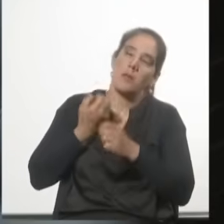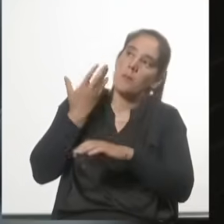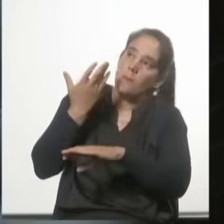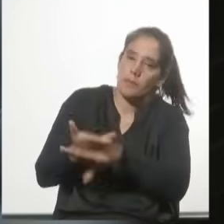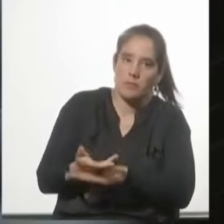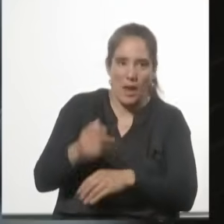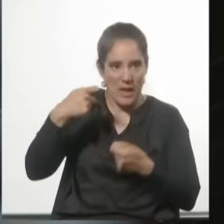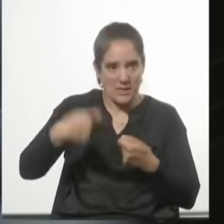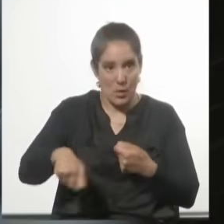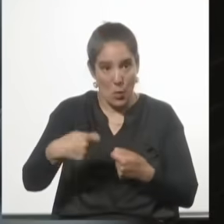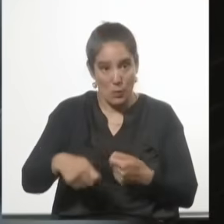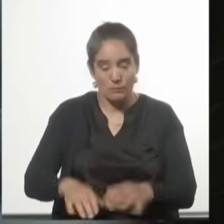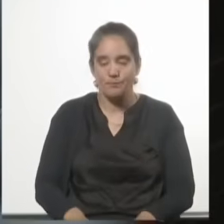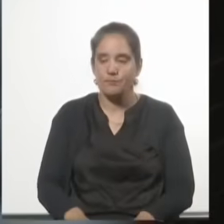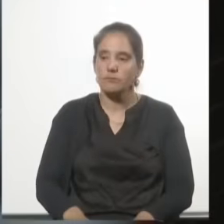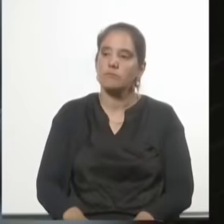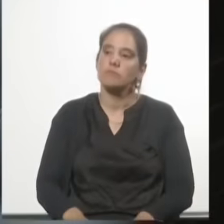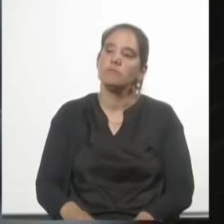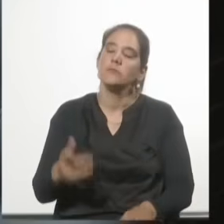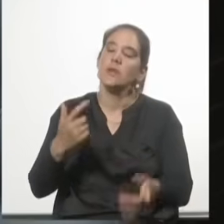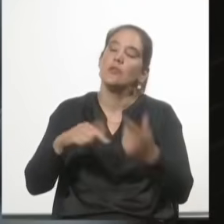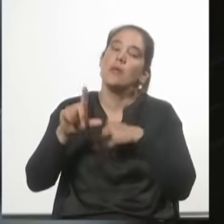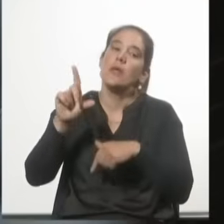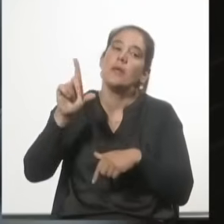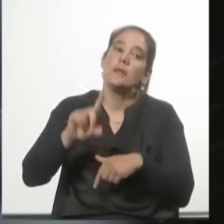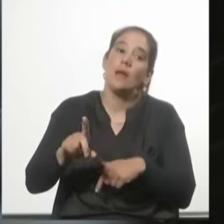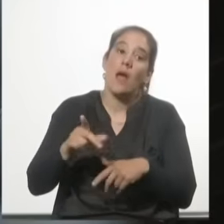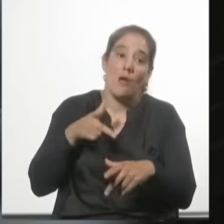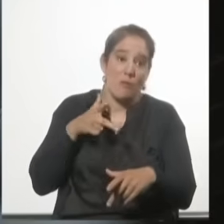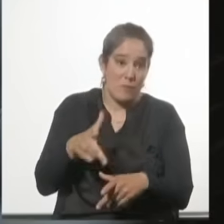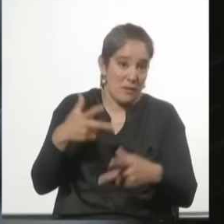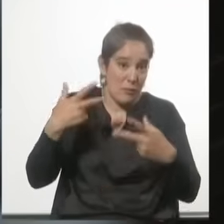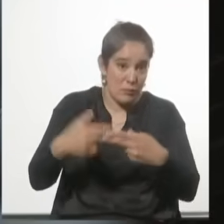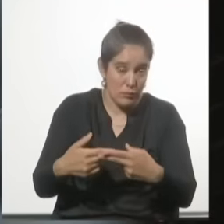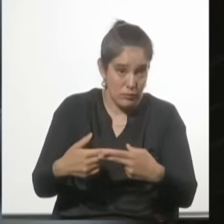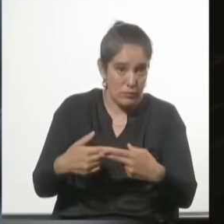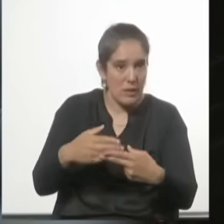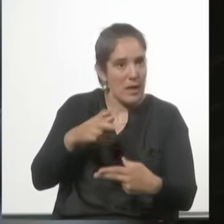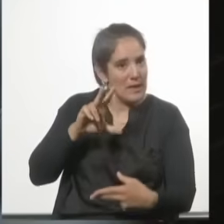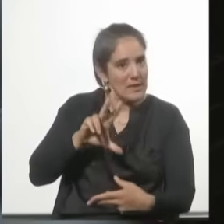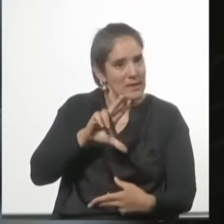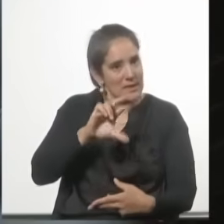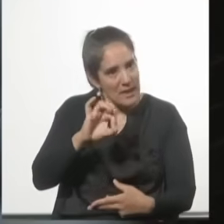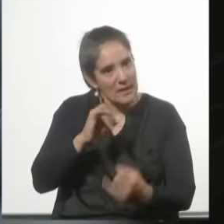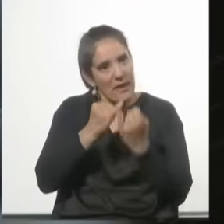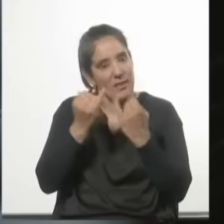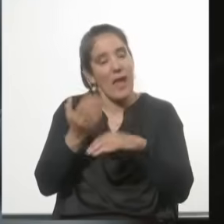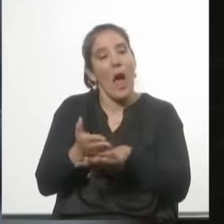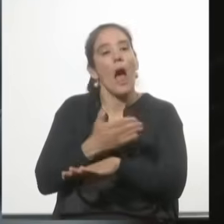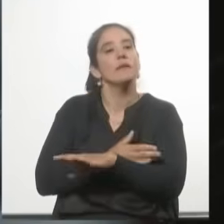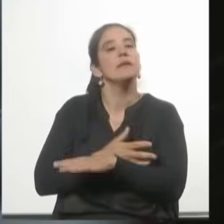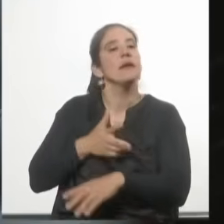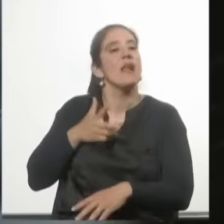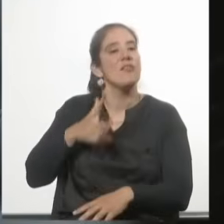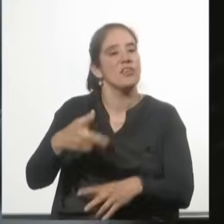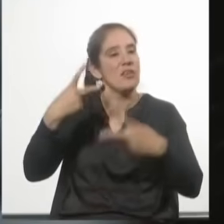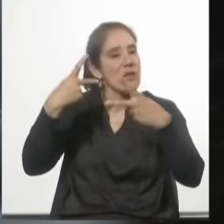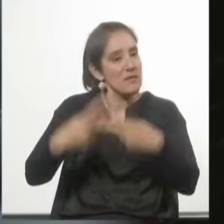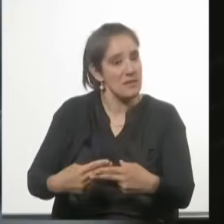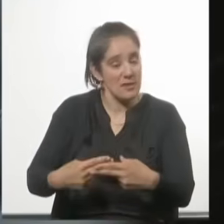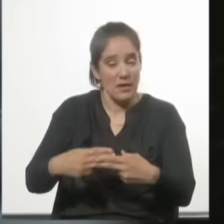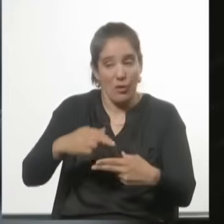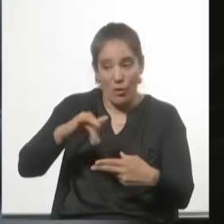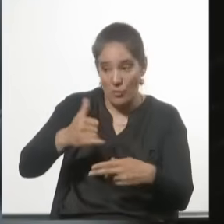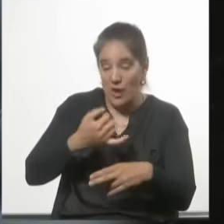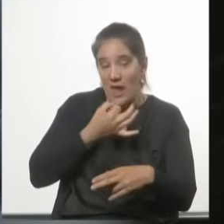la renovación de la garantía de fiel cumplimiento, esto es 30 días antes de su expiración, conforme lo